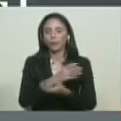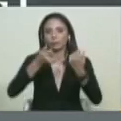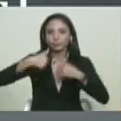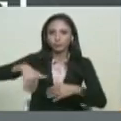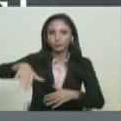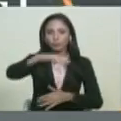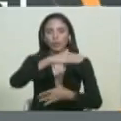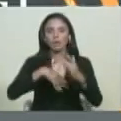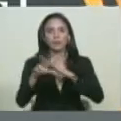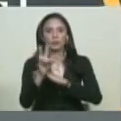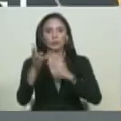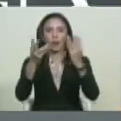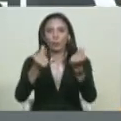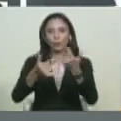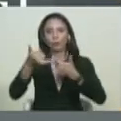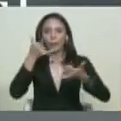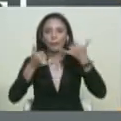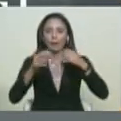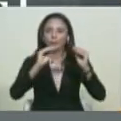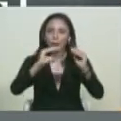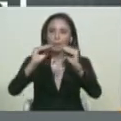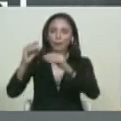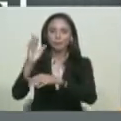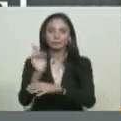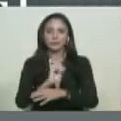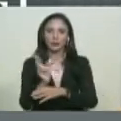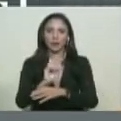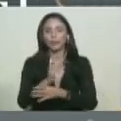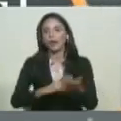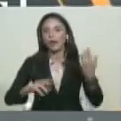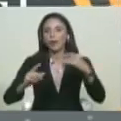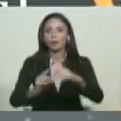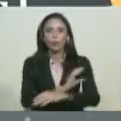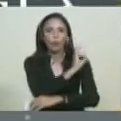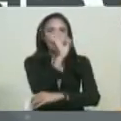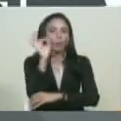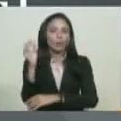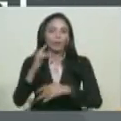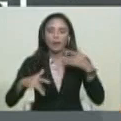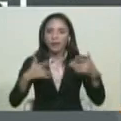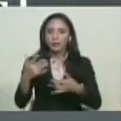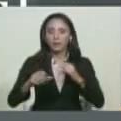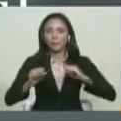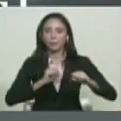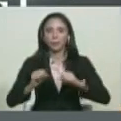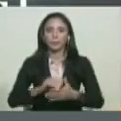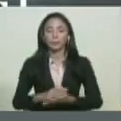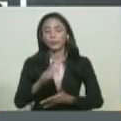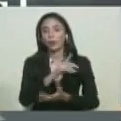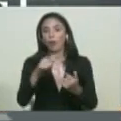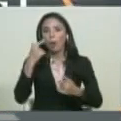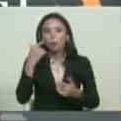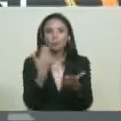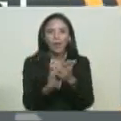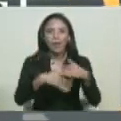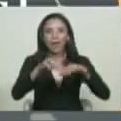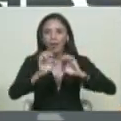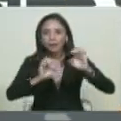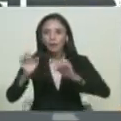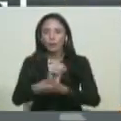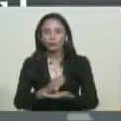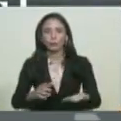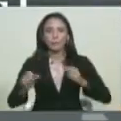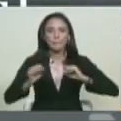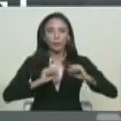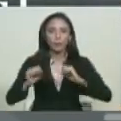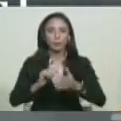territorio nacional para atender de manera inmediata durante 24 horas cualquier evento o cualquier inspección que haya que